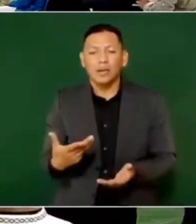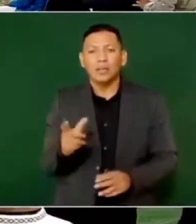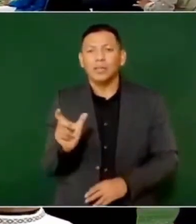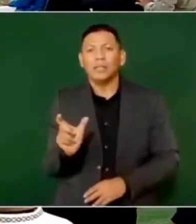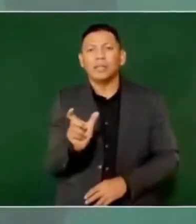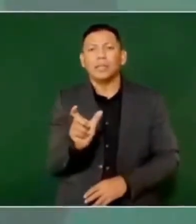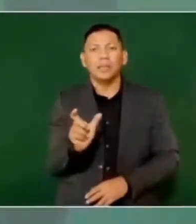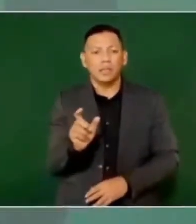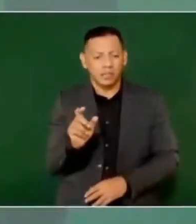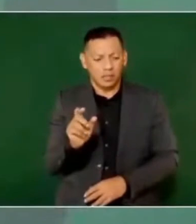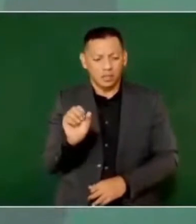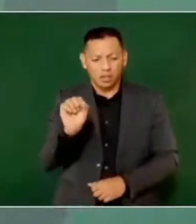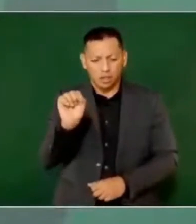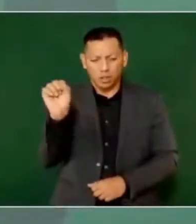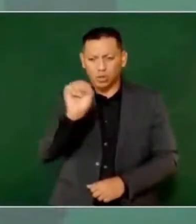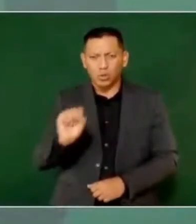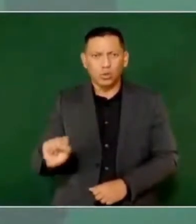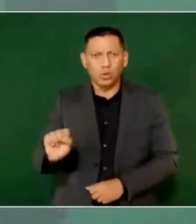Soriana.